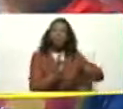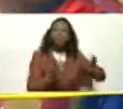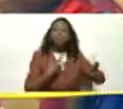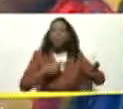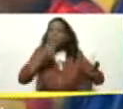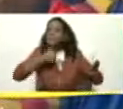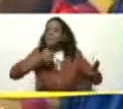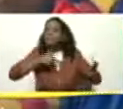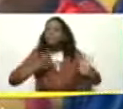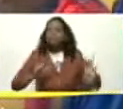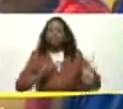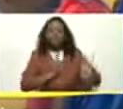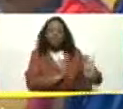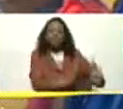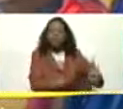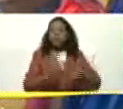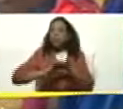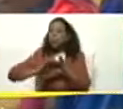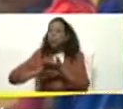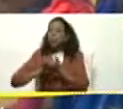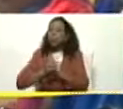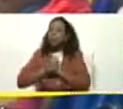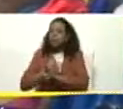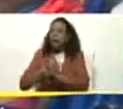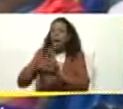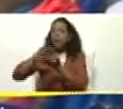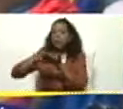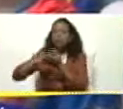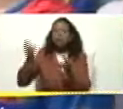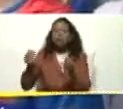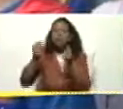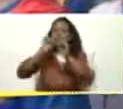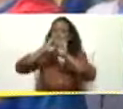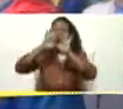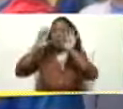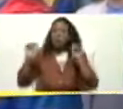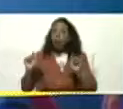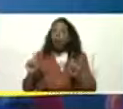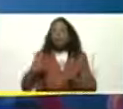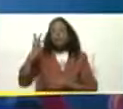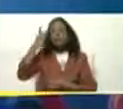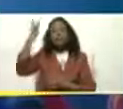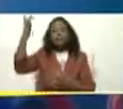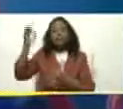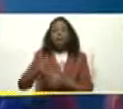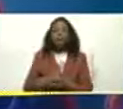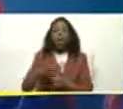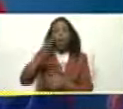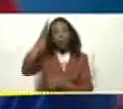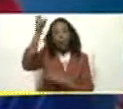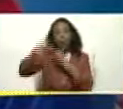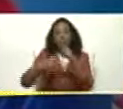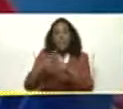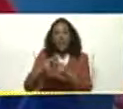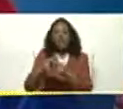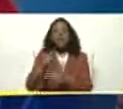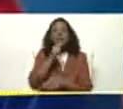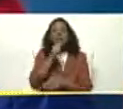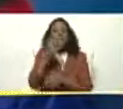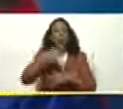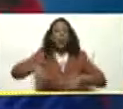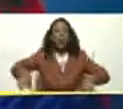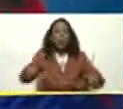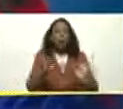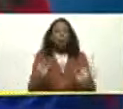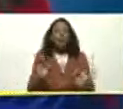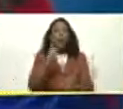resencia amorosa milagrosa y genial Puerto cabello Aquí tienes tu unidad y